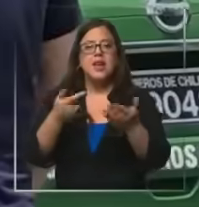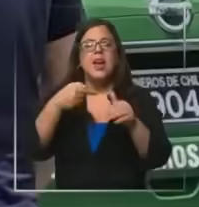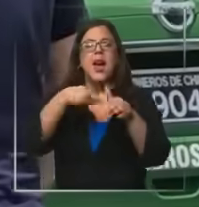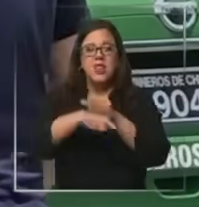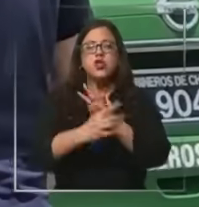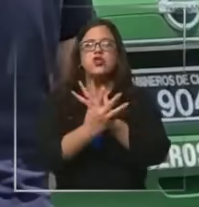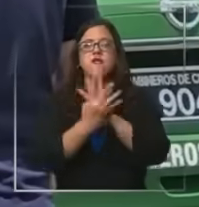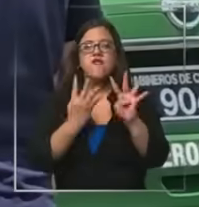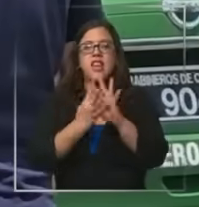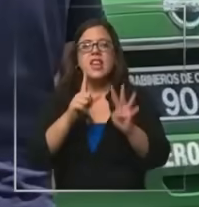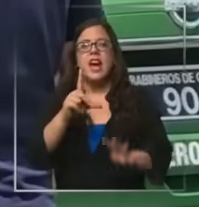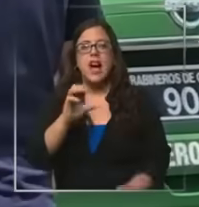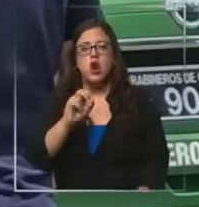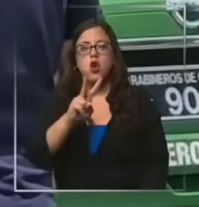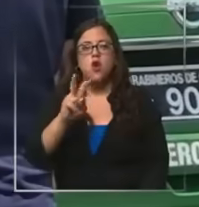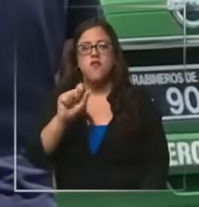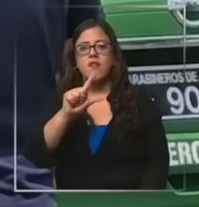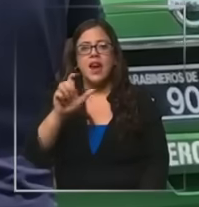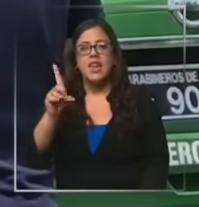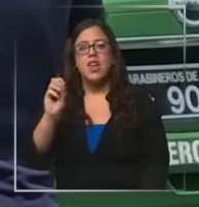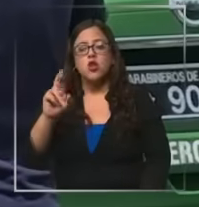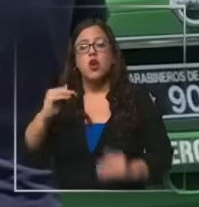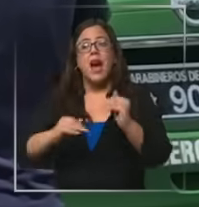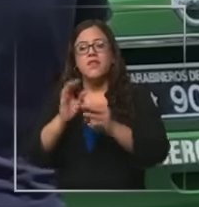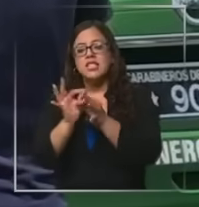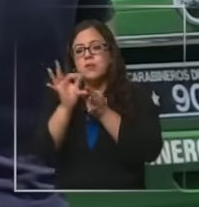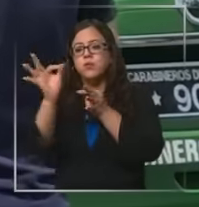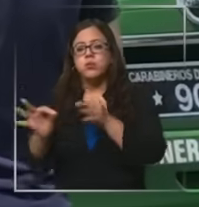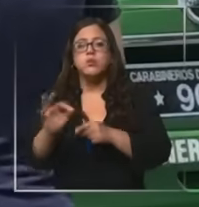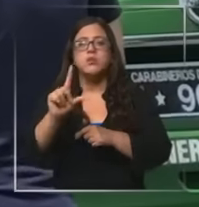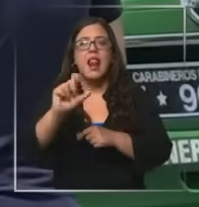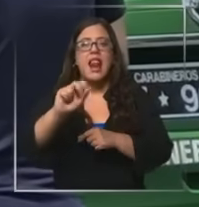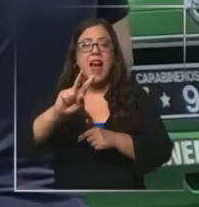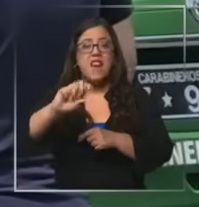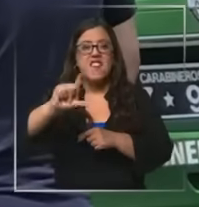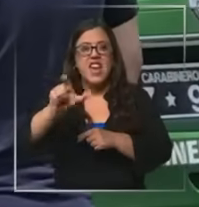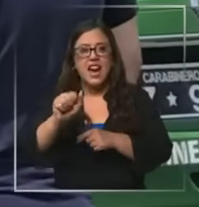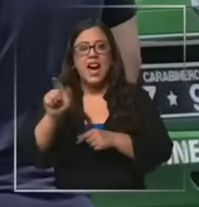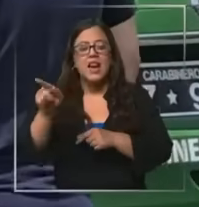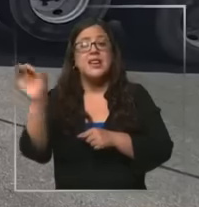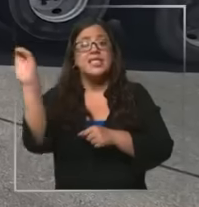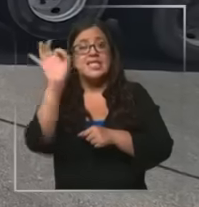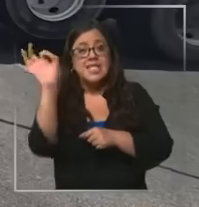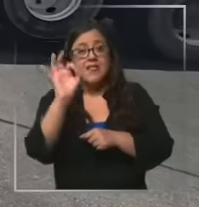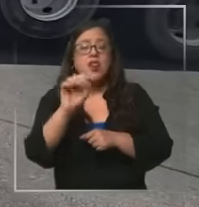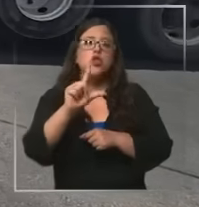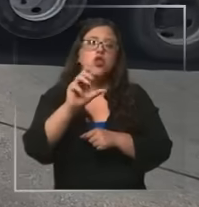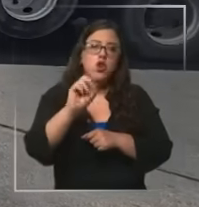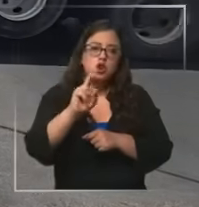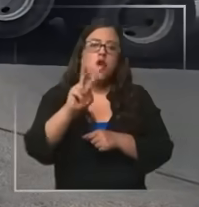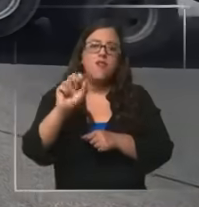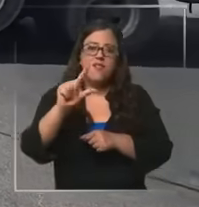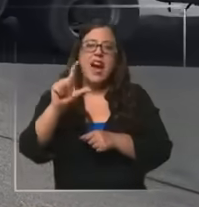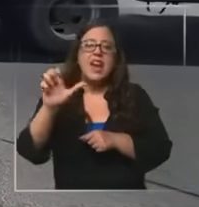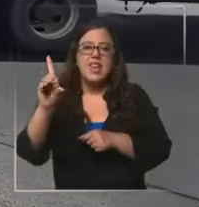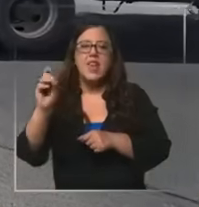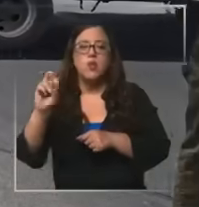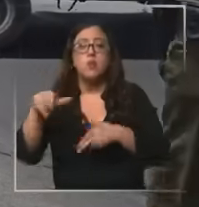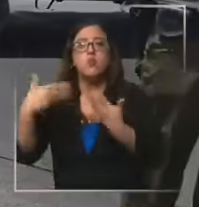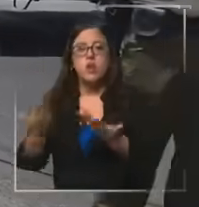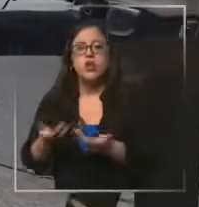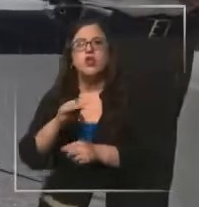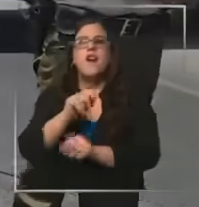Valledor, también se dirigían muchas veces hacia La Vega, en este caso en particular el día sábado estaban en la feria Lo Valledor, y es por eso que también el Ministerio Público